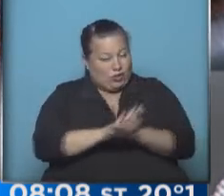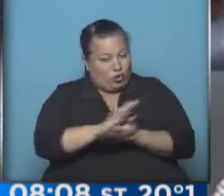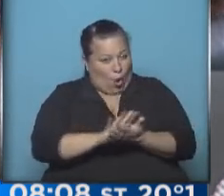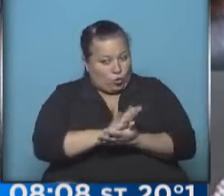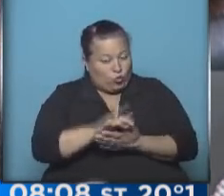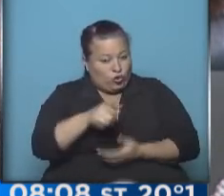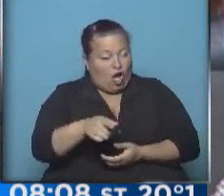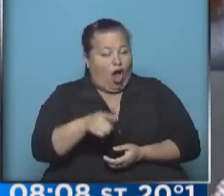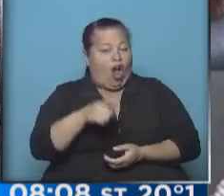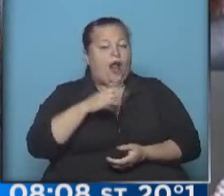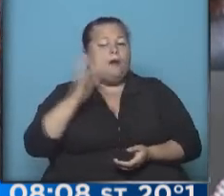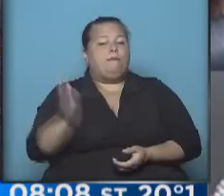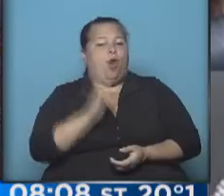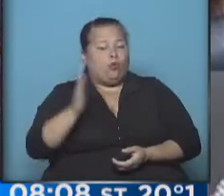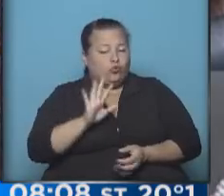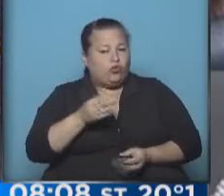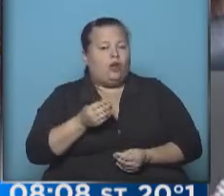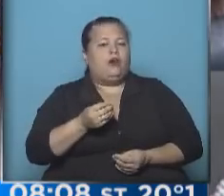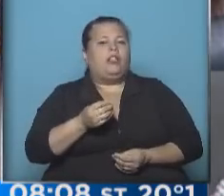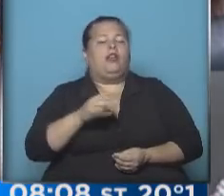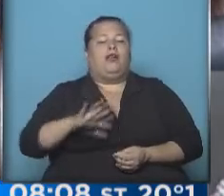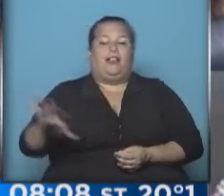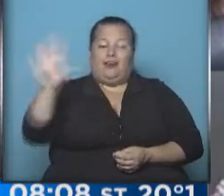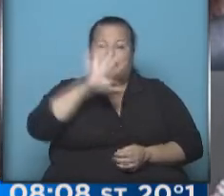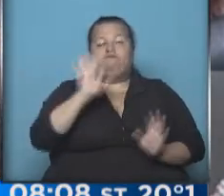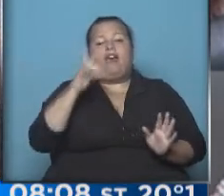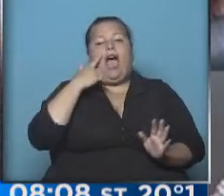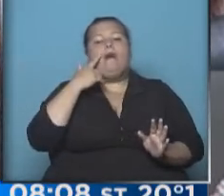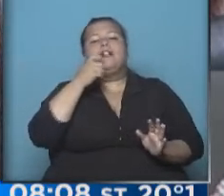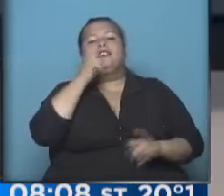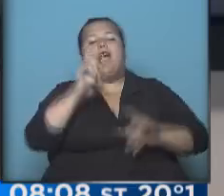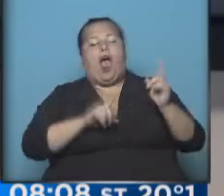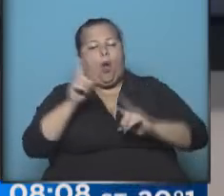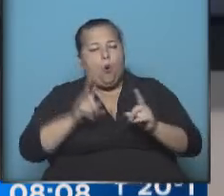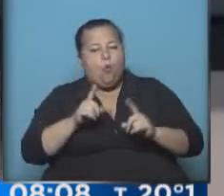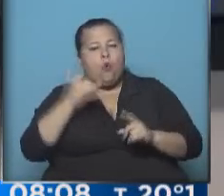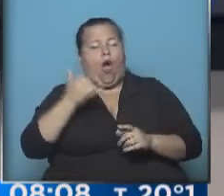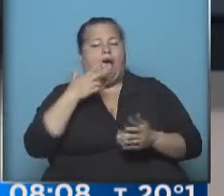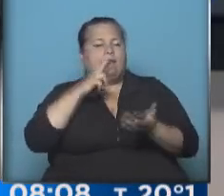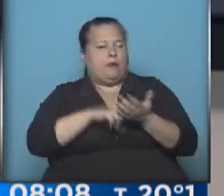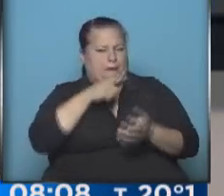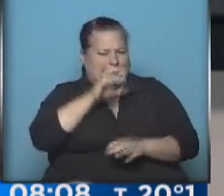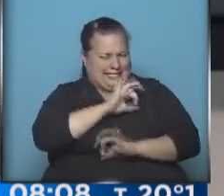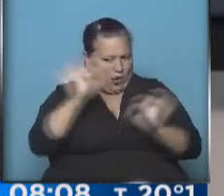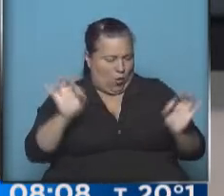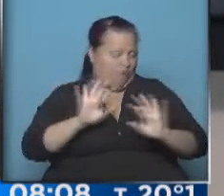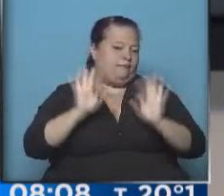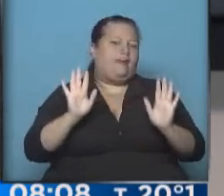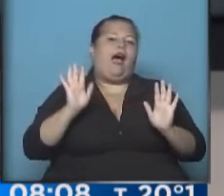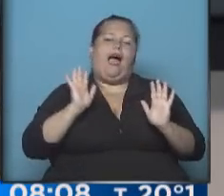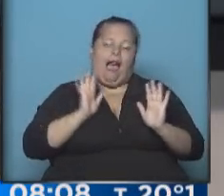problema a la producción primero eh producción regionales habría que repasar si alguna tiene retenciones creo que ninguna Eh